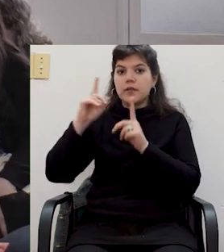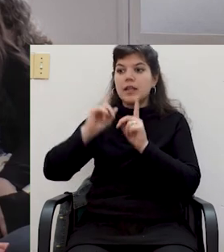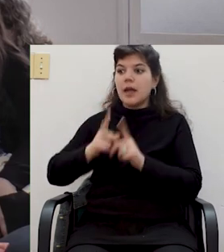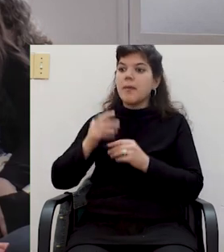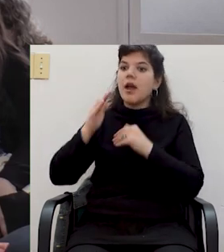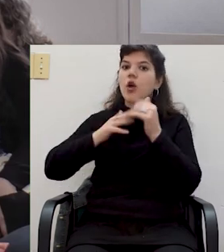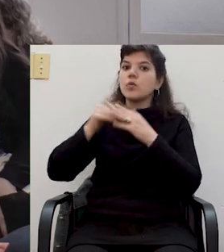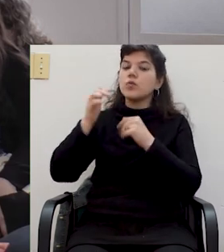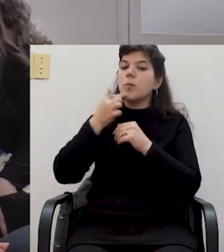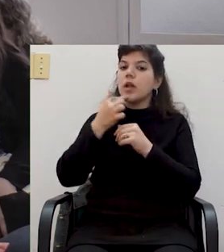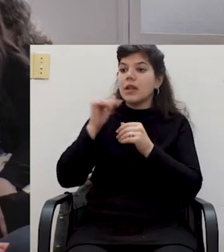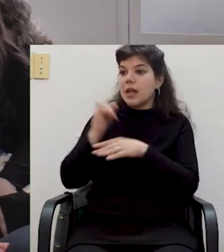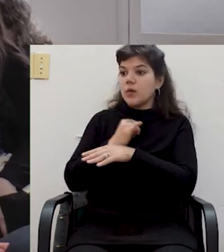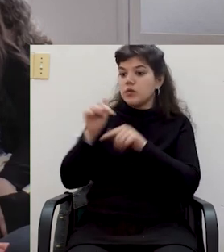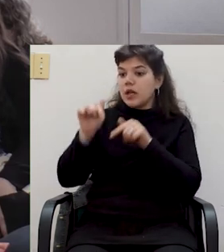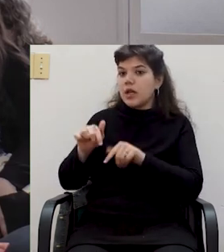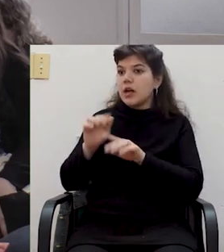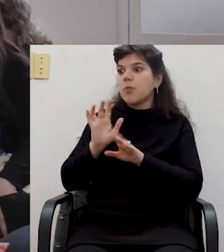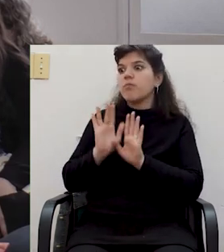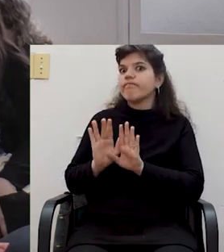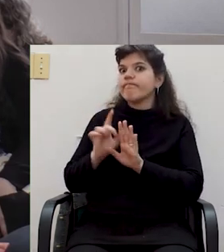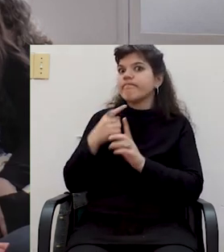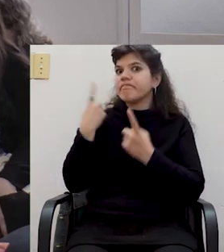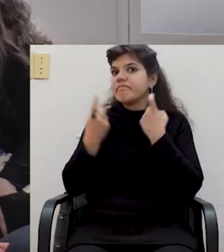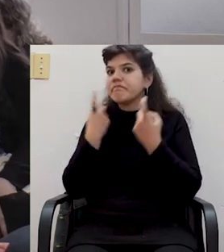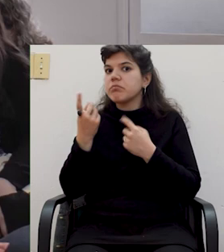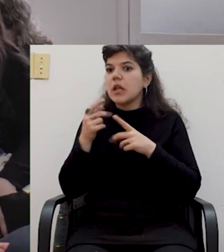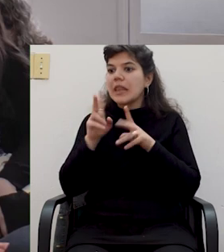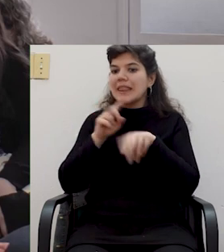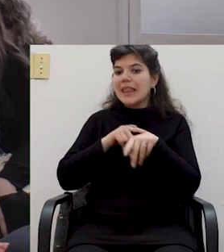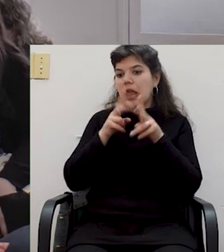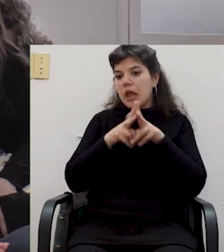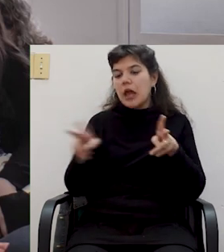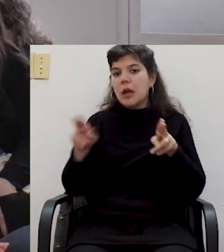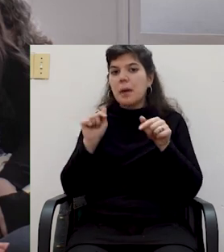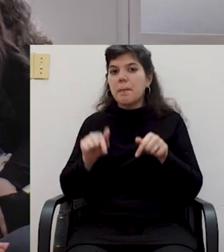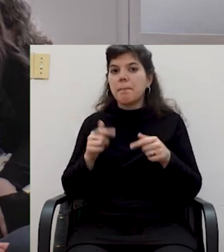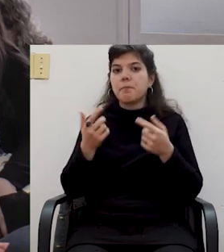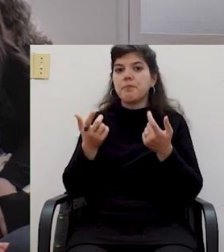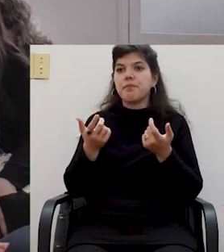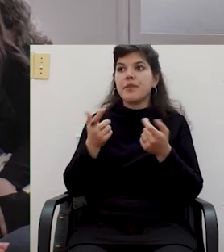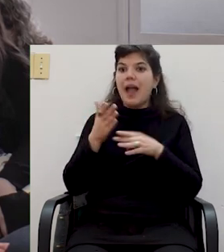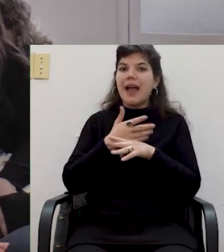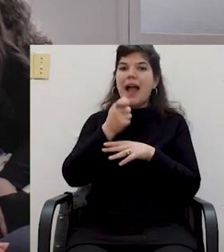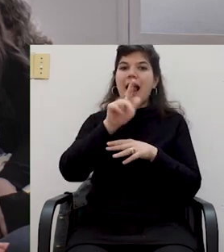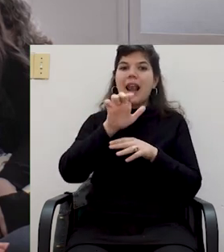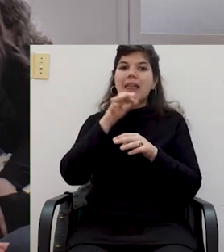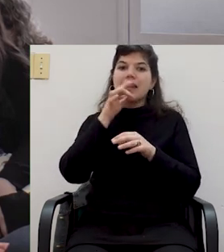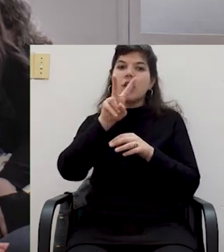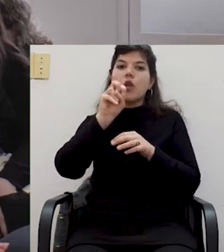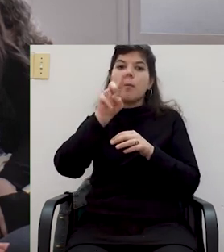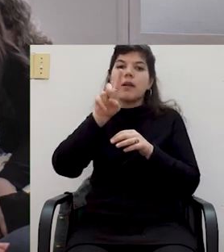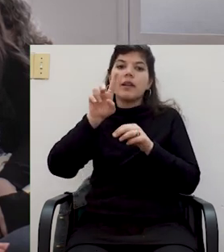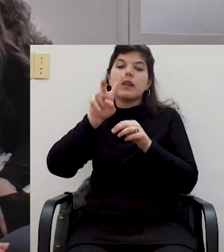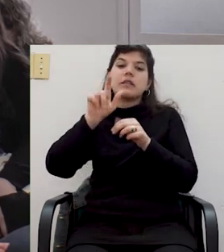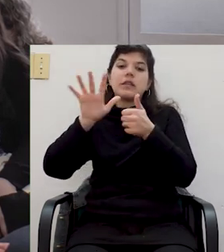en relación a esto se tensiona en la temporalidad, es decir, la trayectoria. Y Ali decía, bueno, en 2016 es la